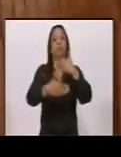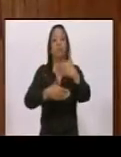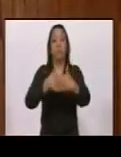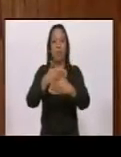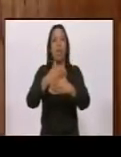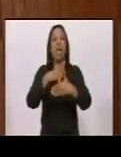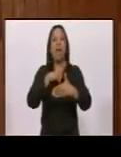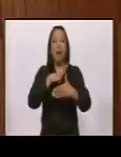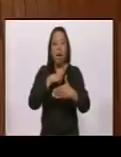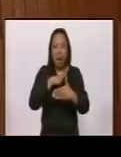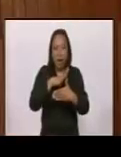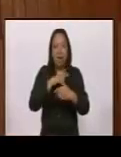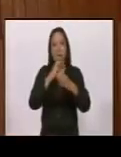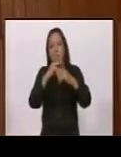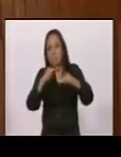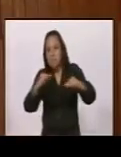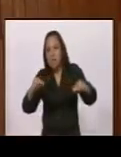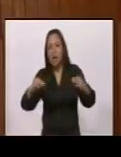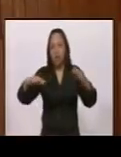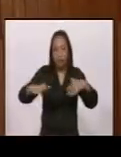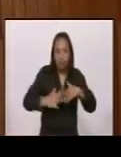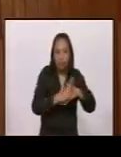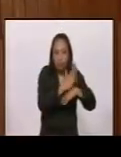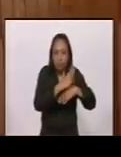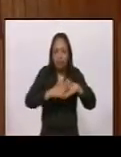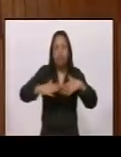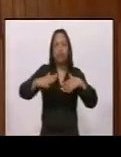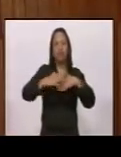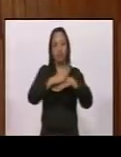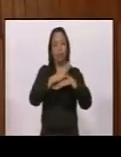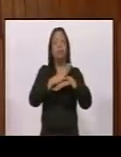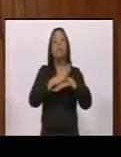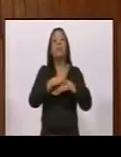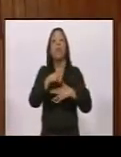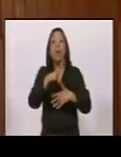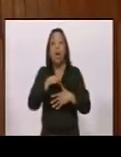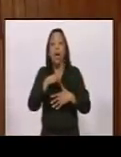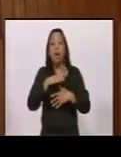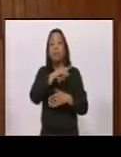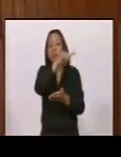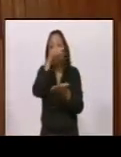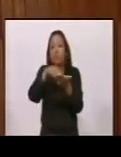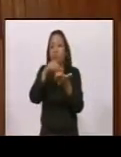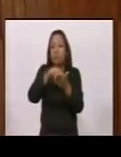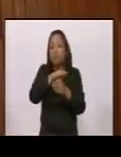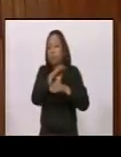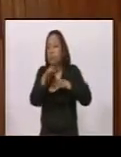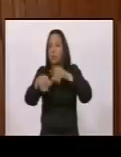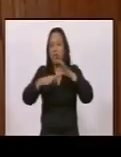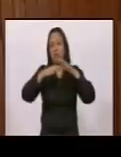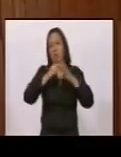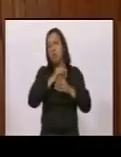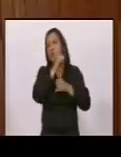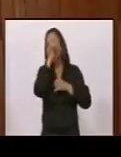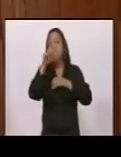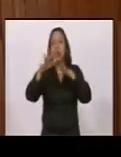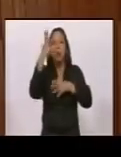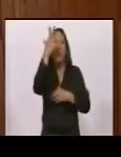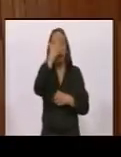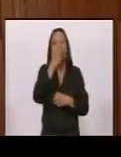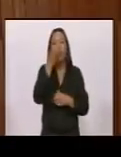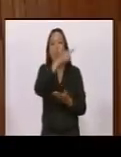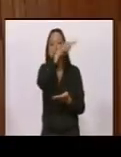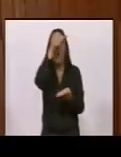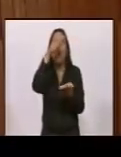Tenemos playas, mares y litorales. Tenemos valles y extensas planicies que deben ser